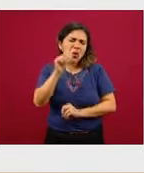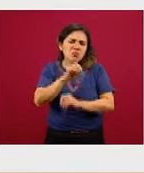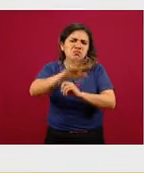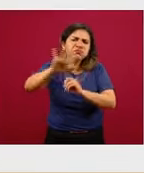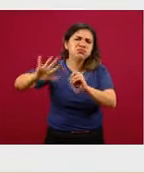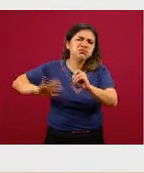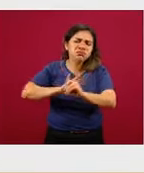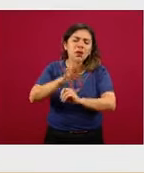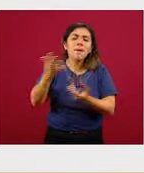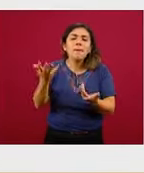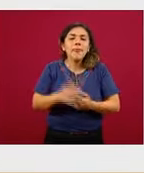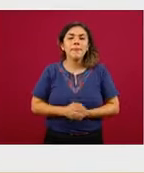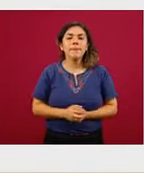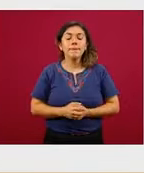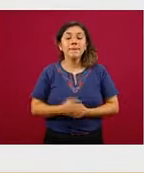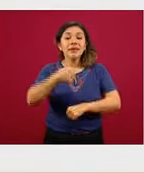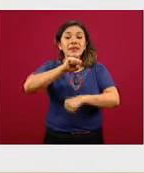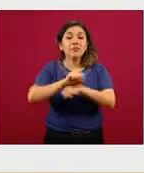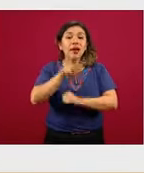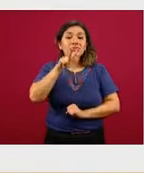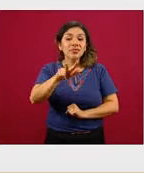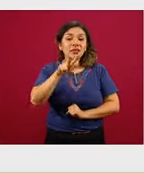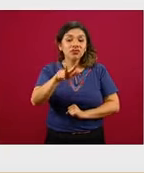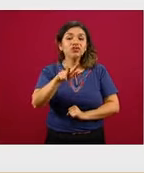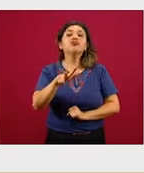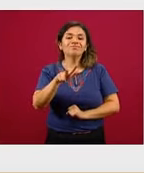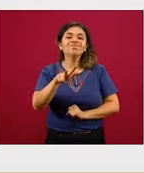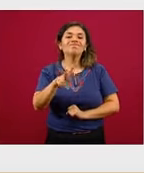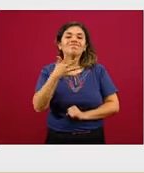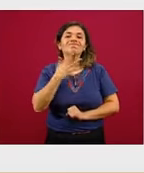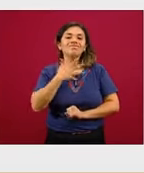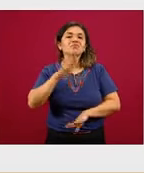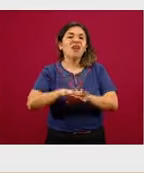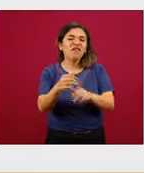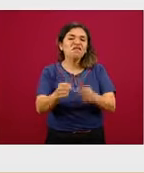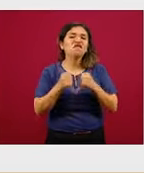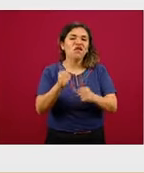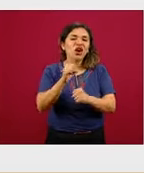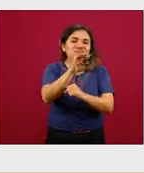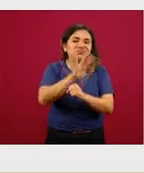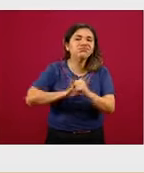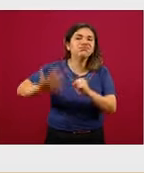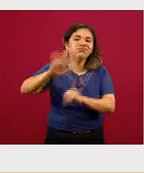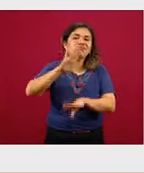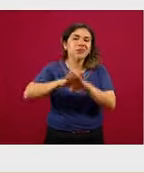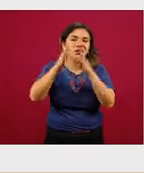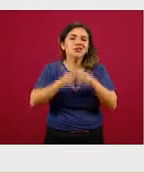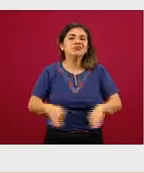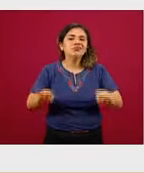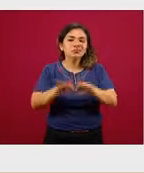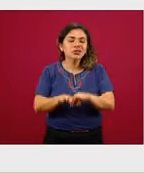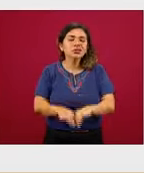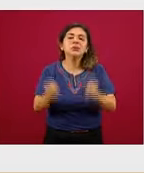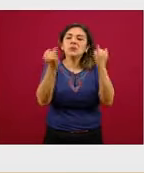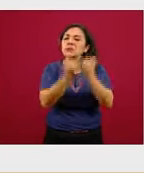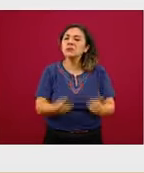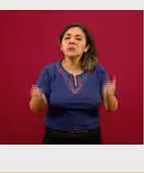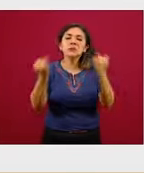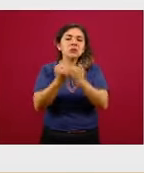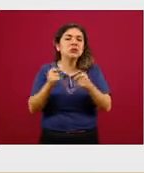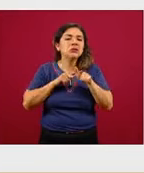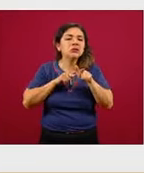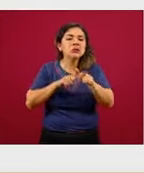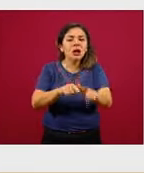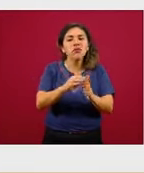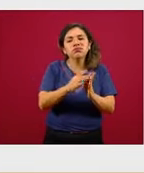de Aguascalientes. En la semana 18 vemos ya una intensidad importante en la mayoría de ellos, que se mantiene,